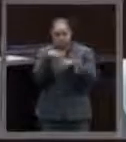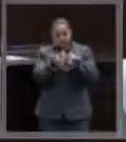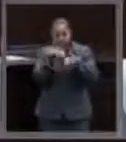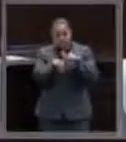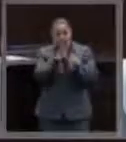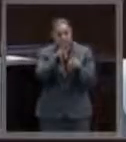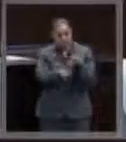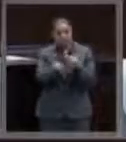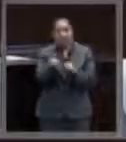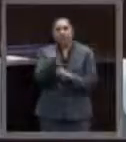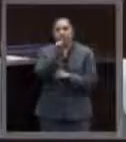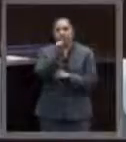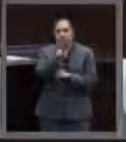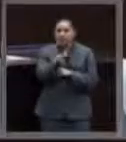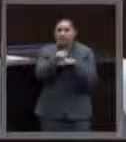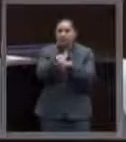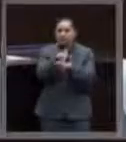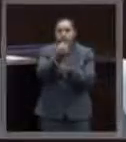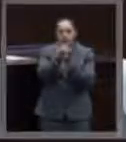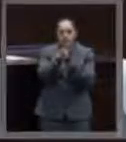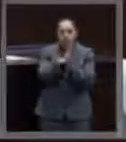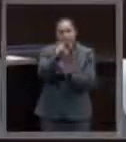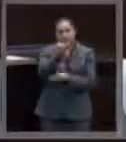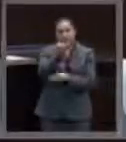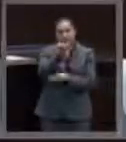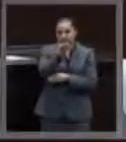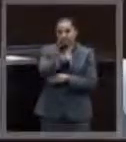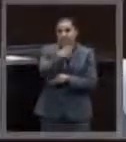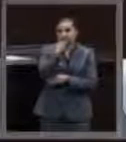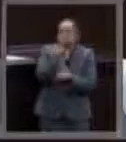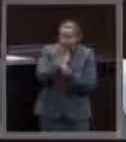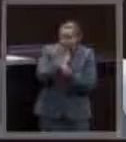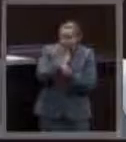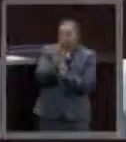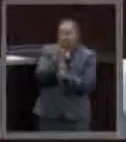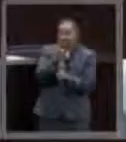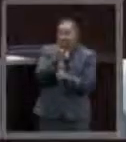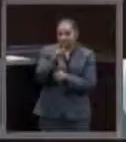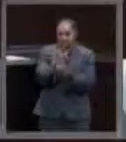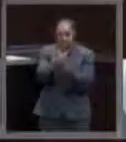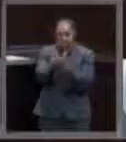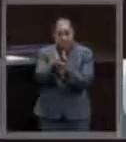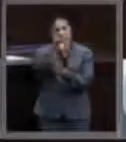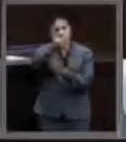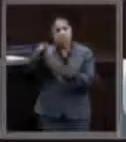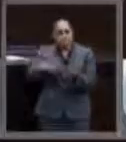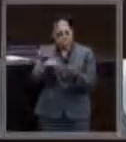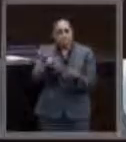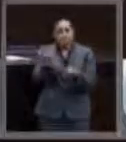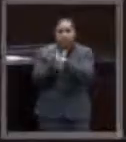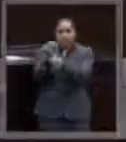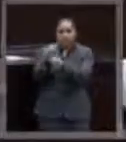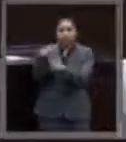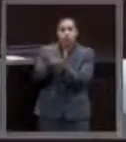y pasivos la ley propone primero pagar los pasivos y después los derechos de los trabajadores que han sido despedidos en los estados y